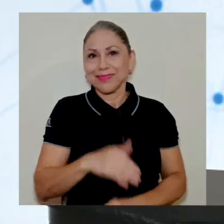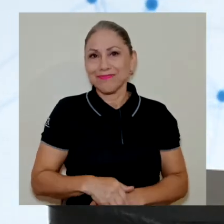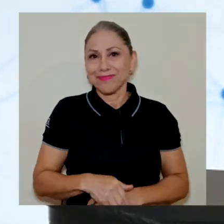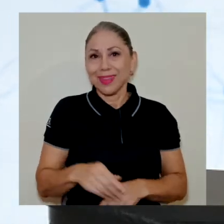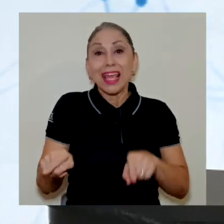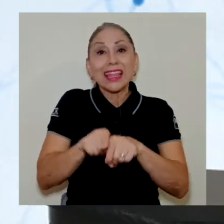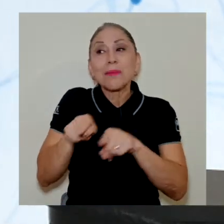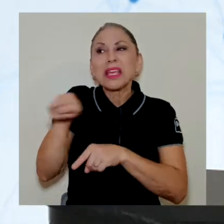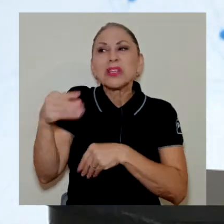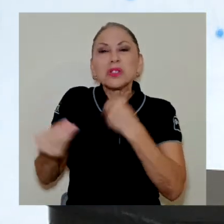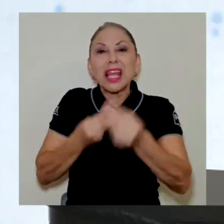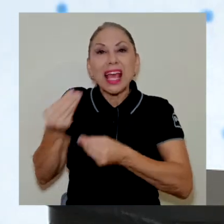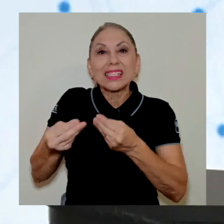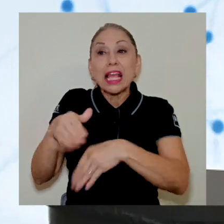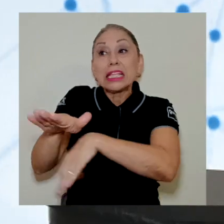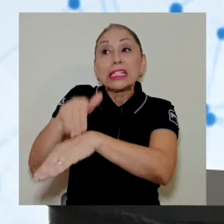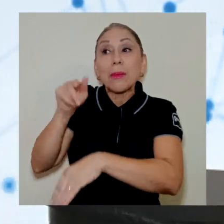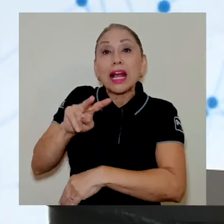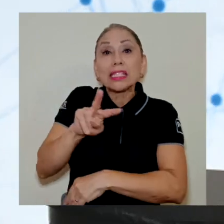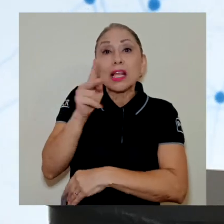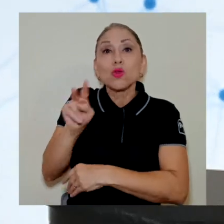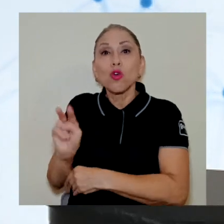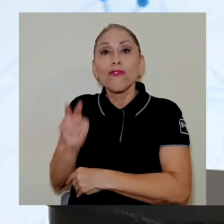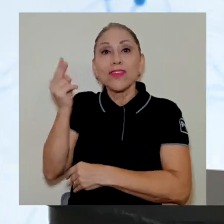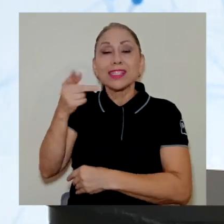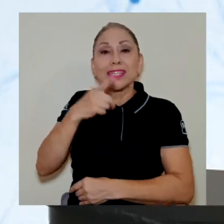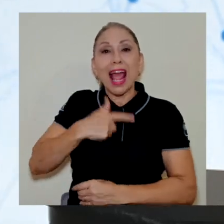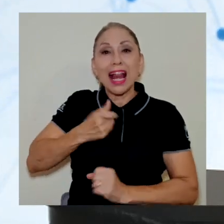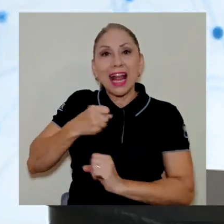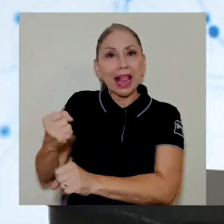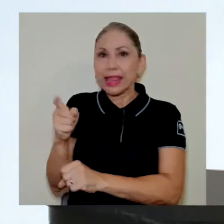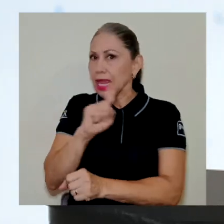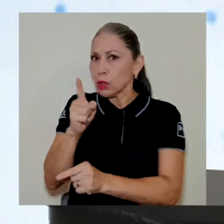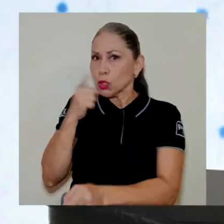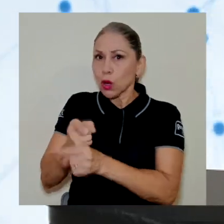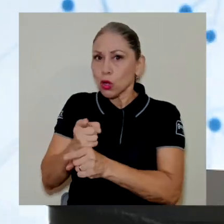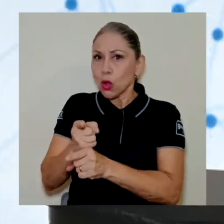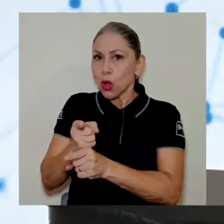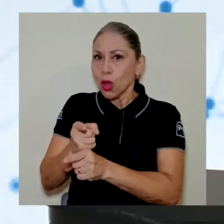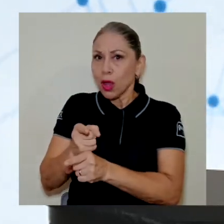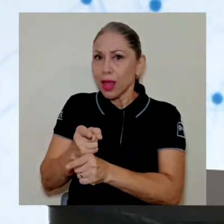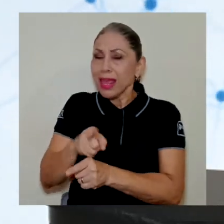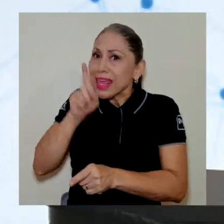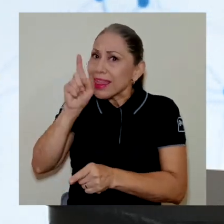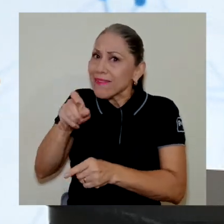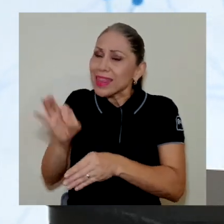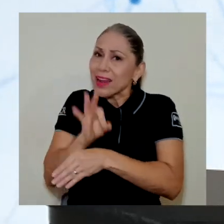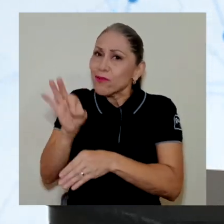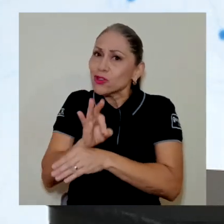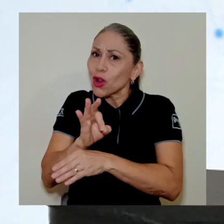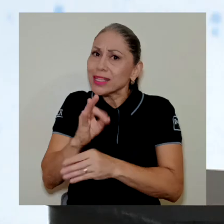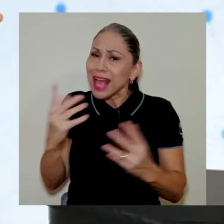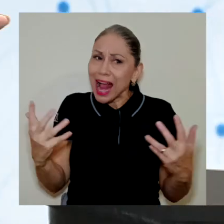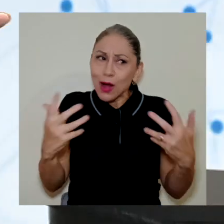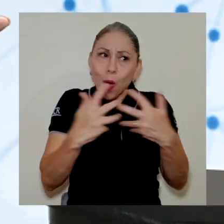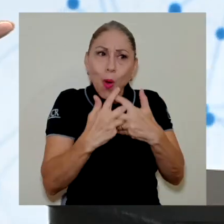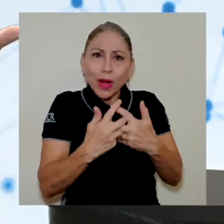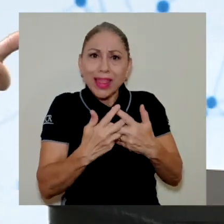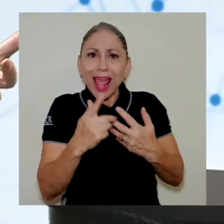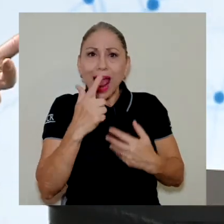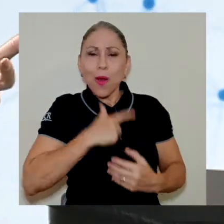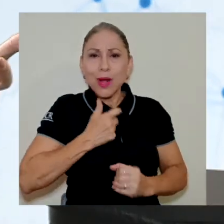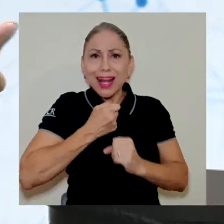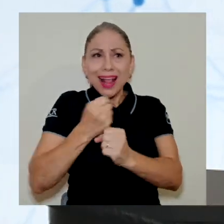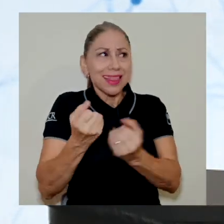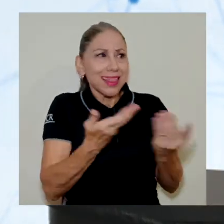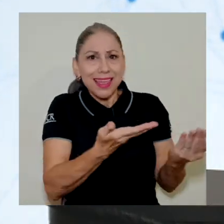en otros casos también lo que hacen es que llaman al segundo vicealcalde, que no es lo que corresponde, y que tendría que tener funciones acorde a una alcaldía, ¿verdad?